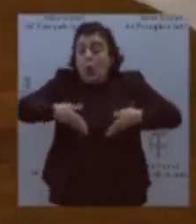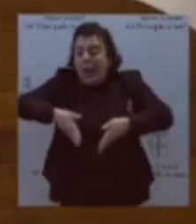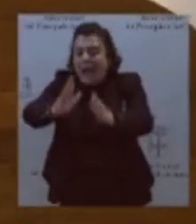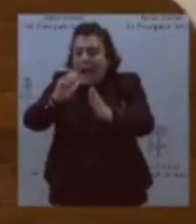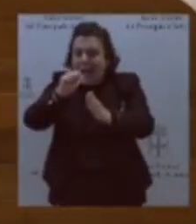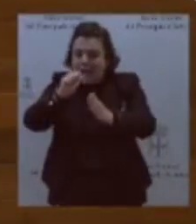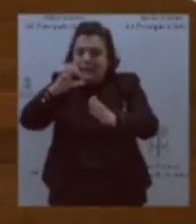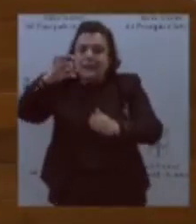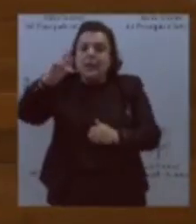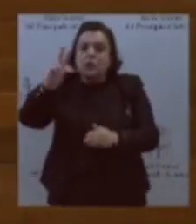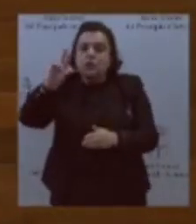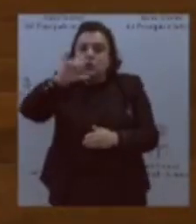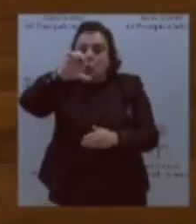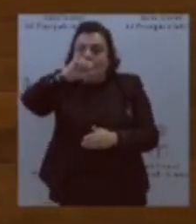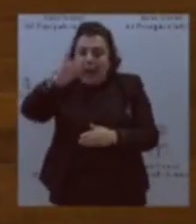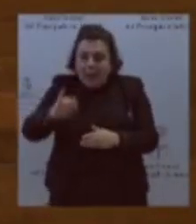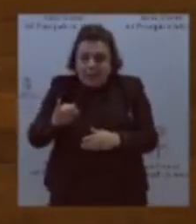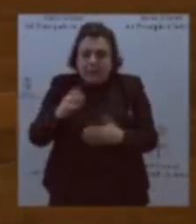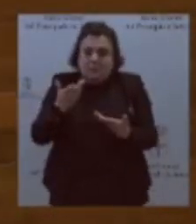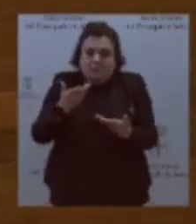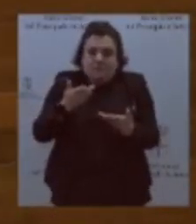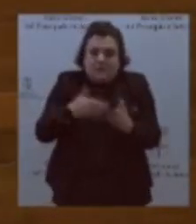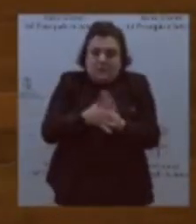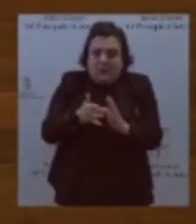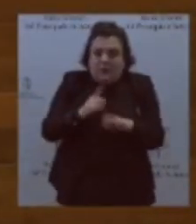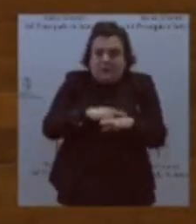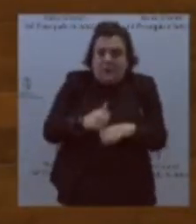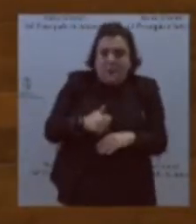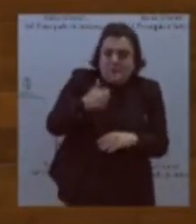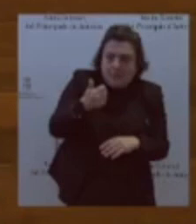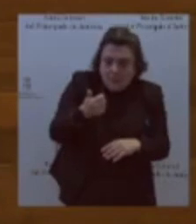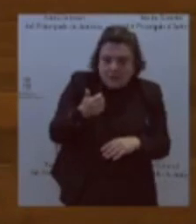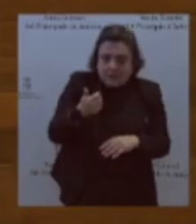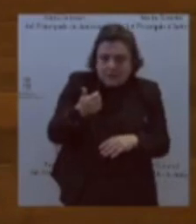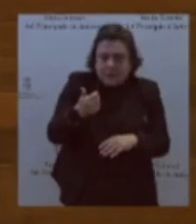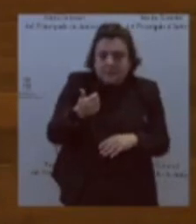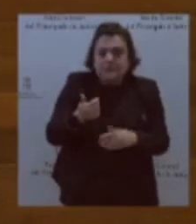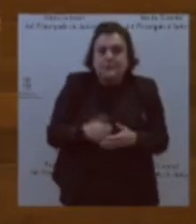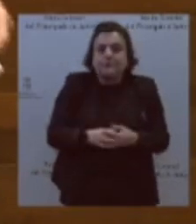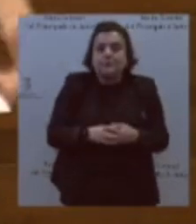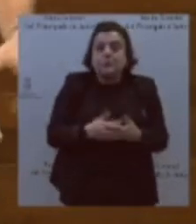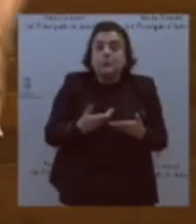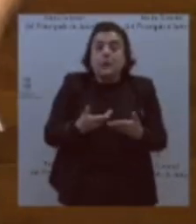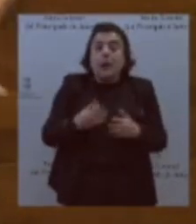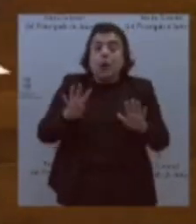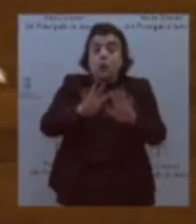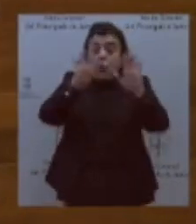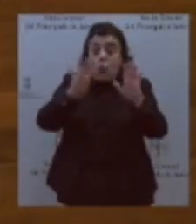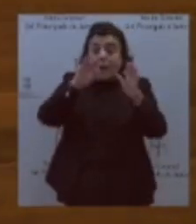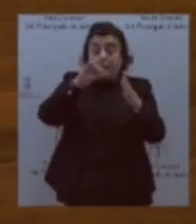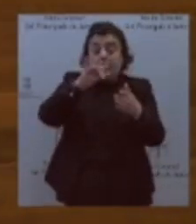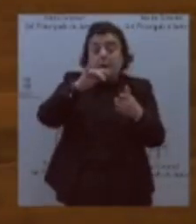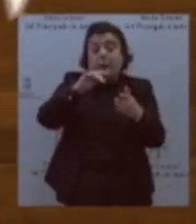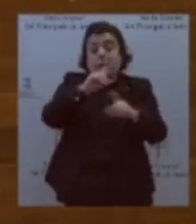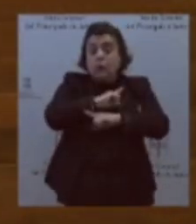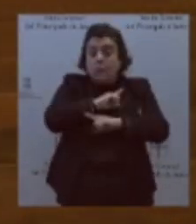en terminar las obras en Langreo que en hacer el canal de Suez. 9 de noviembre del 2021, ya hemos pasado casi otra